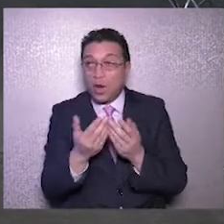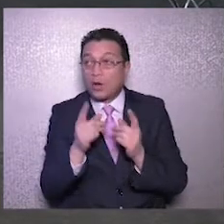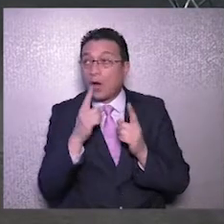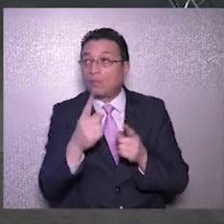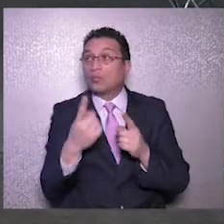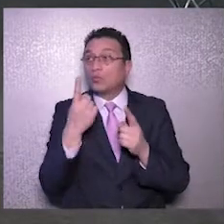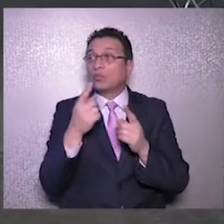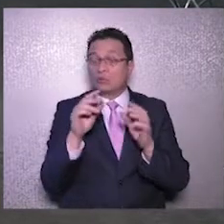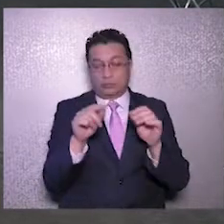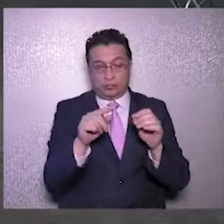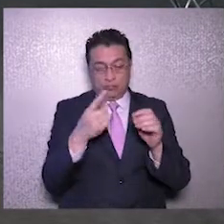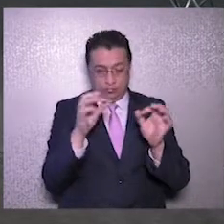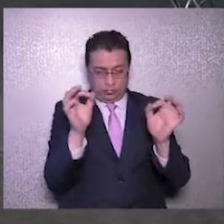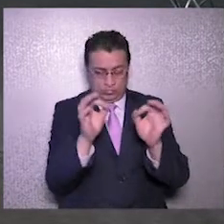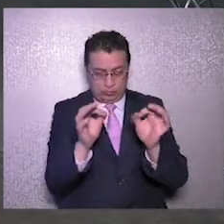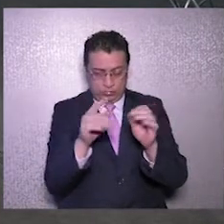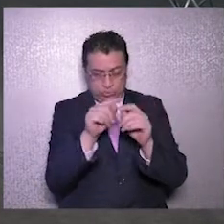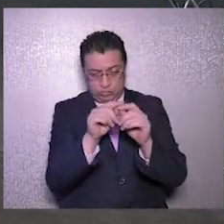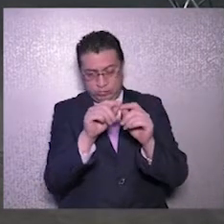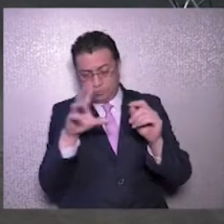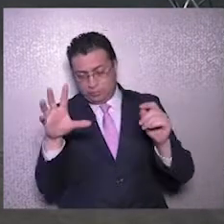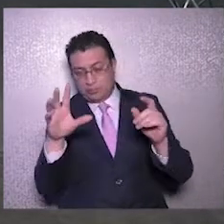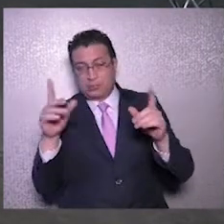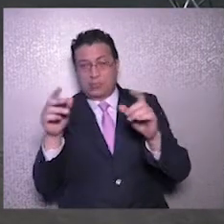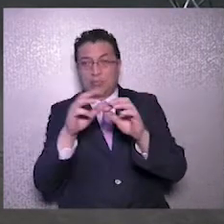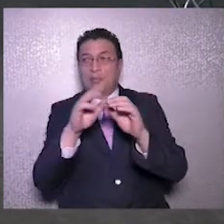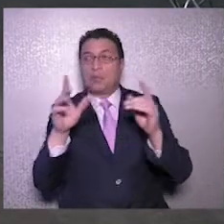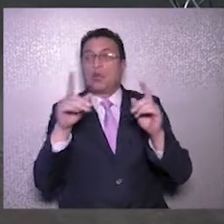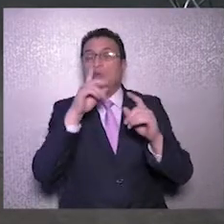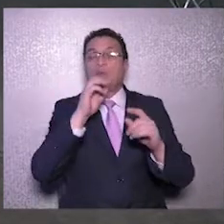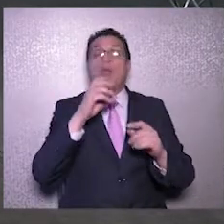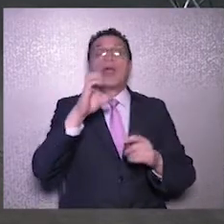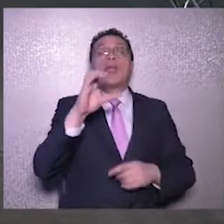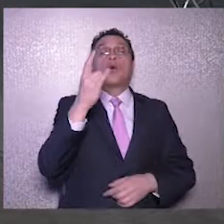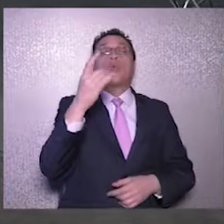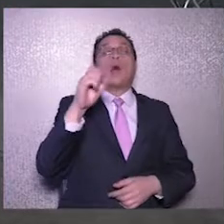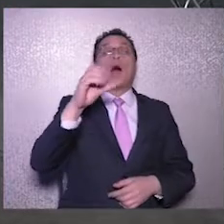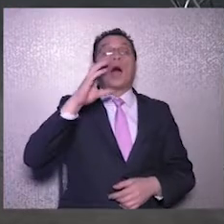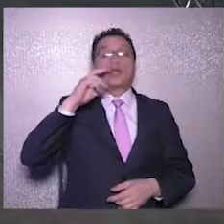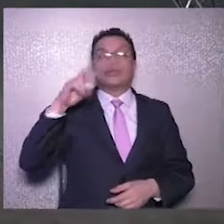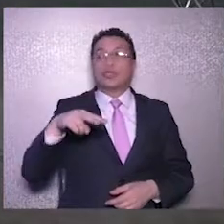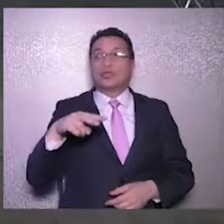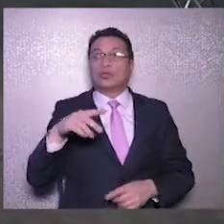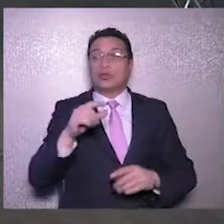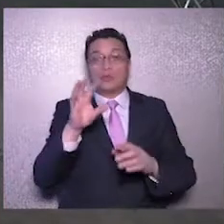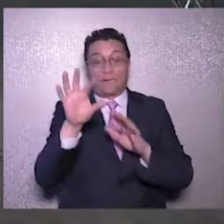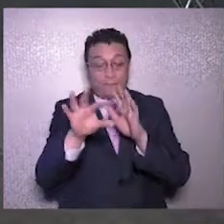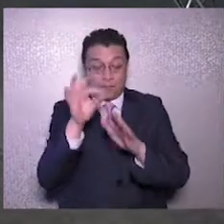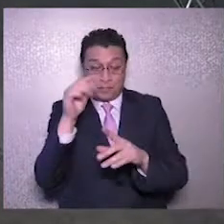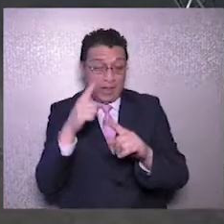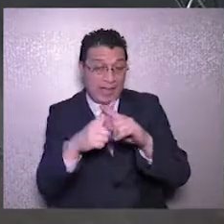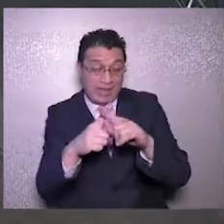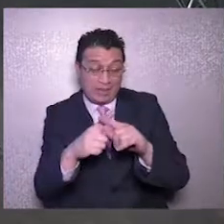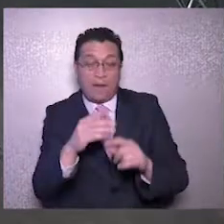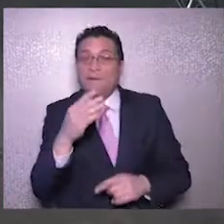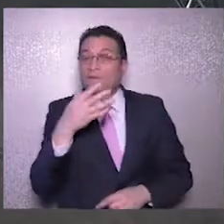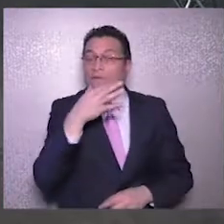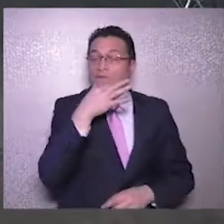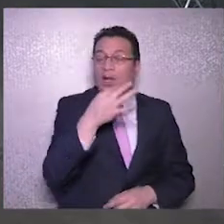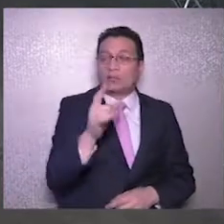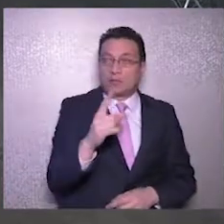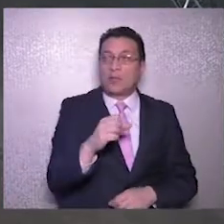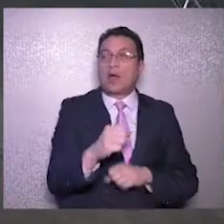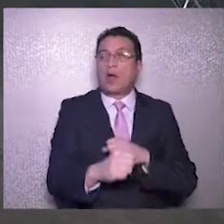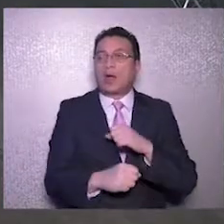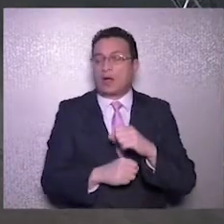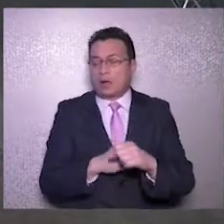ecuación lineal, uno puede despejar la ecuación, encuentre x. Y encontrar x no es trivial. Pasaron muchísimos años. De hecho,